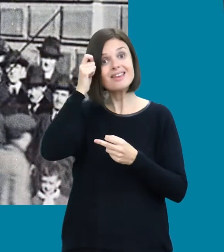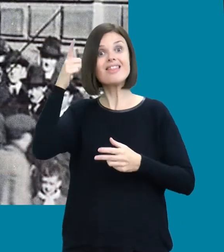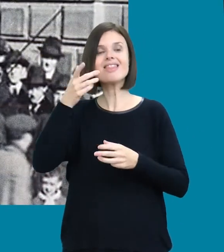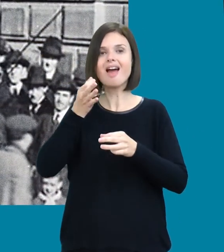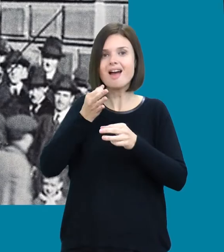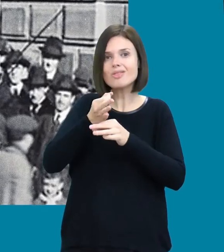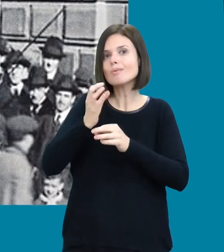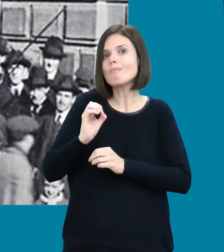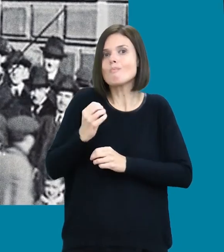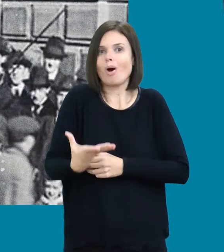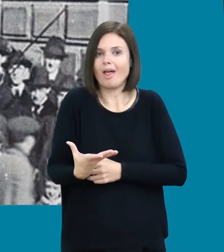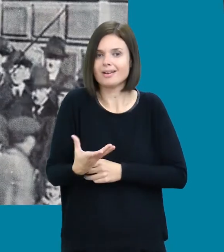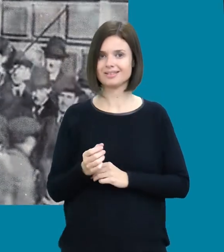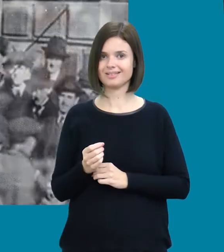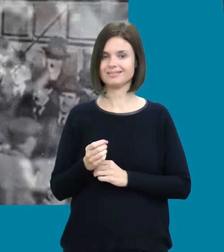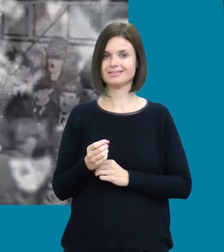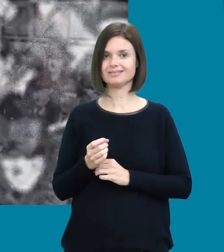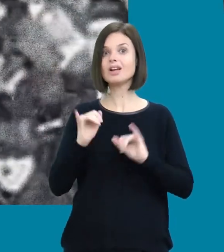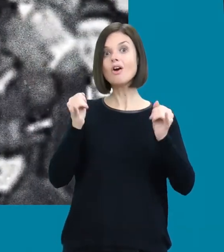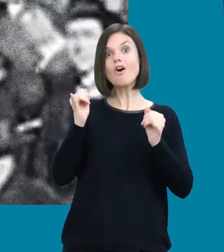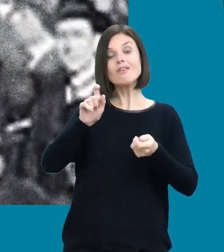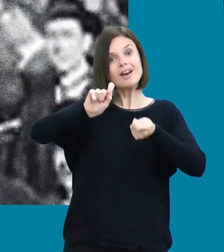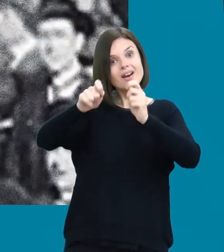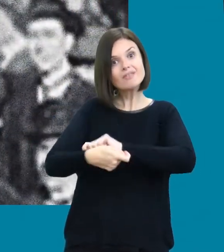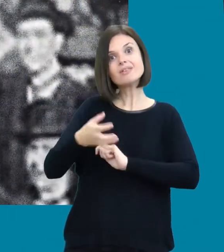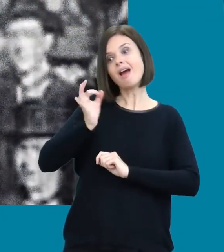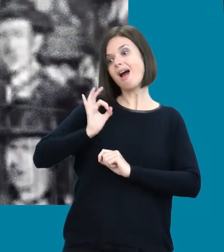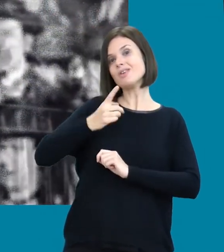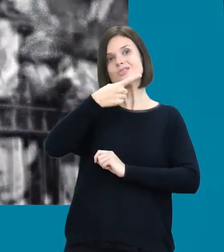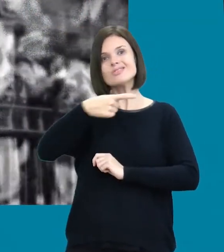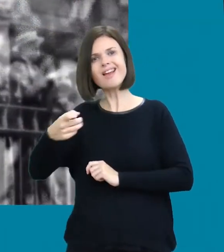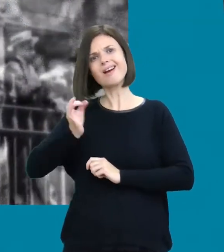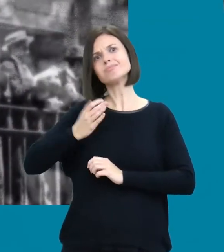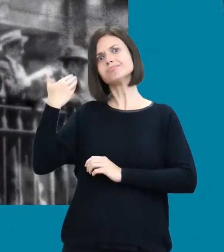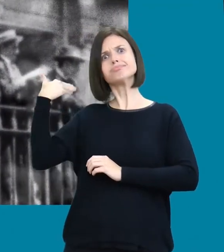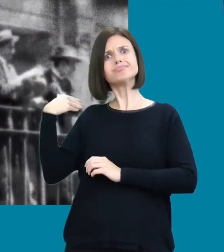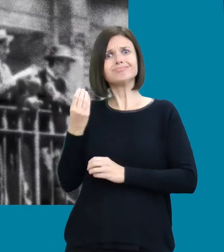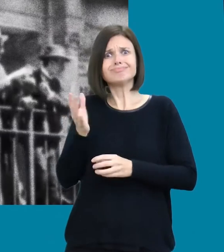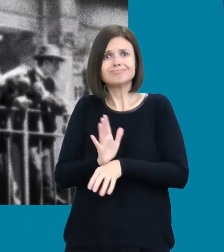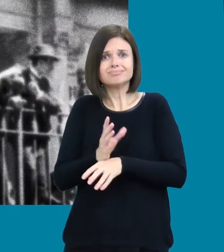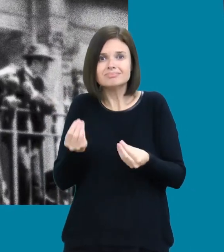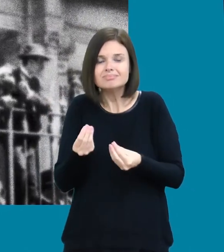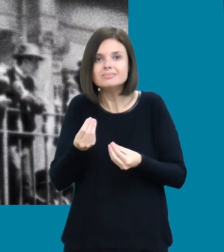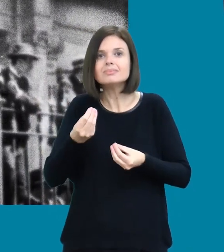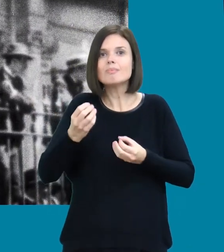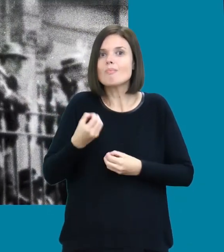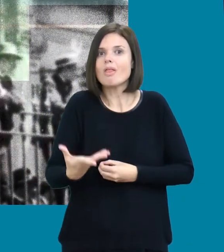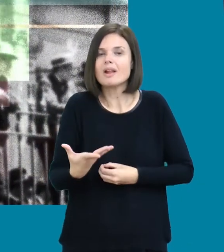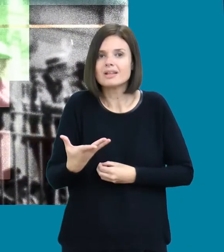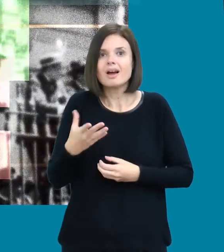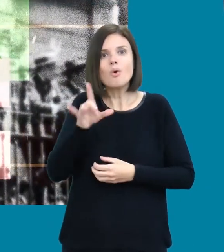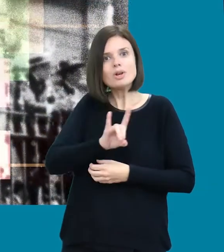de modernizar la educación. Para los jóvenes reformistas de 100 años atrás, modernizar era poner la universidad al alcance de todo el